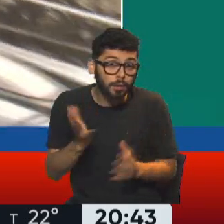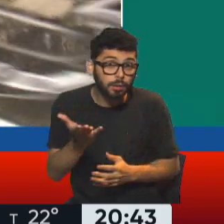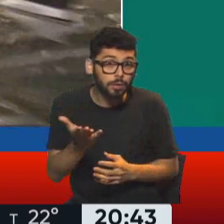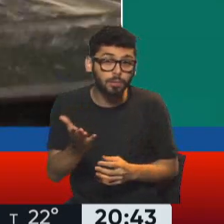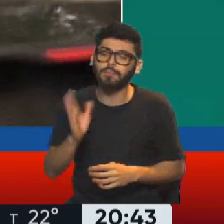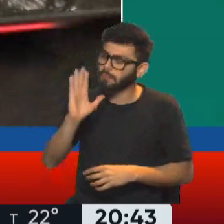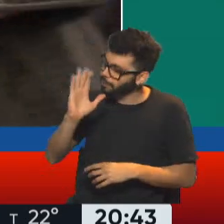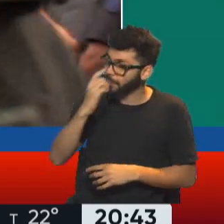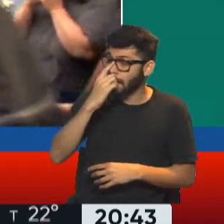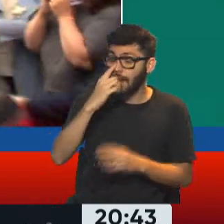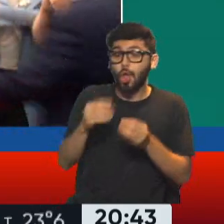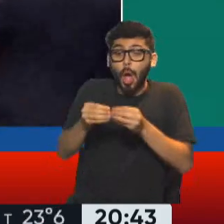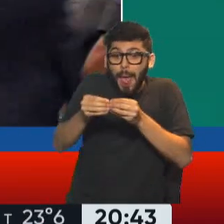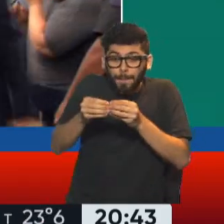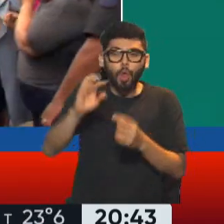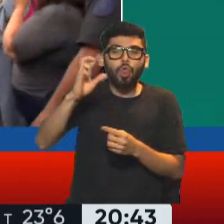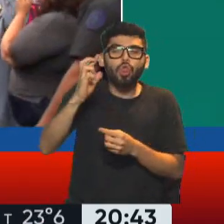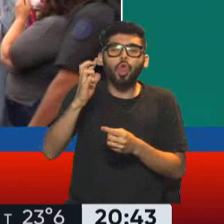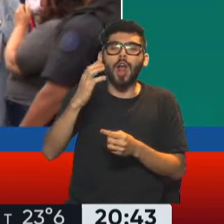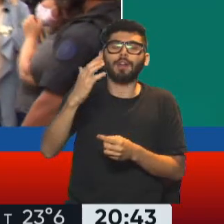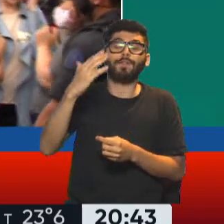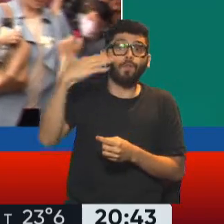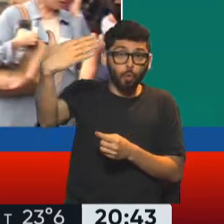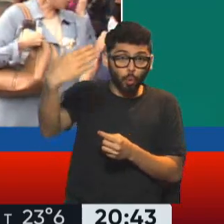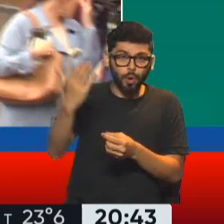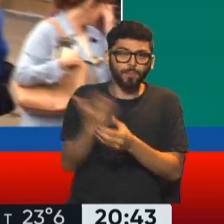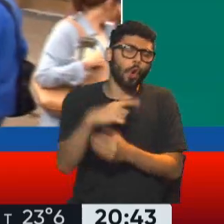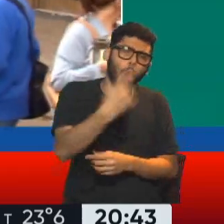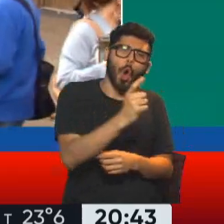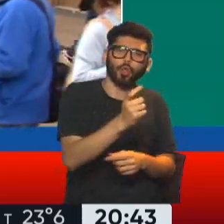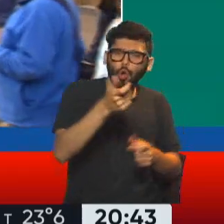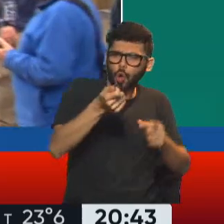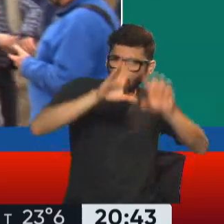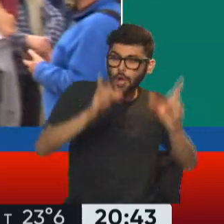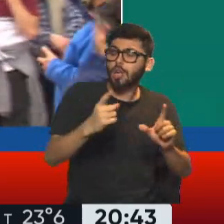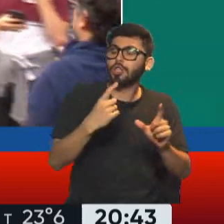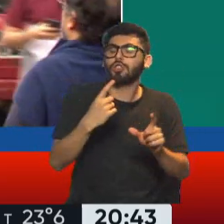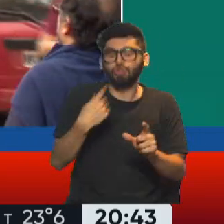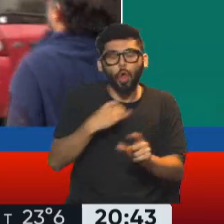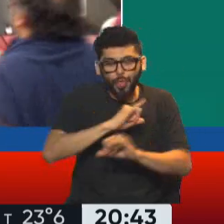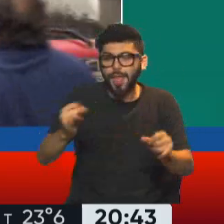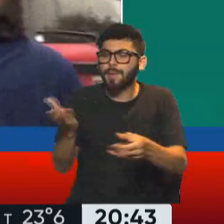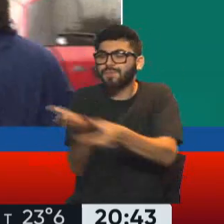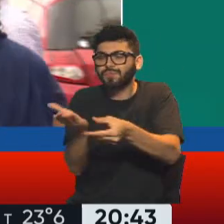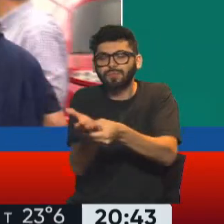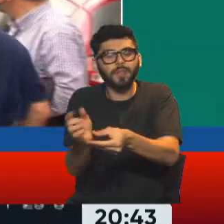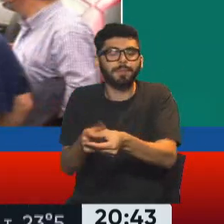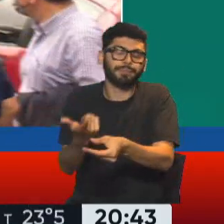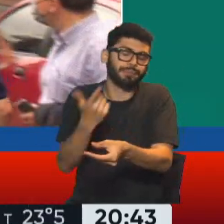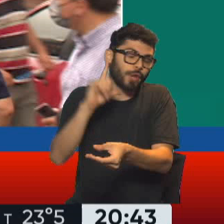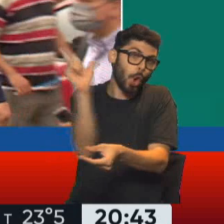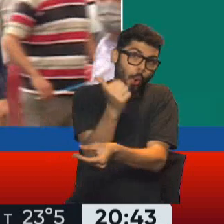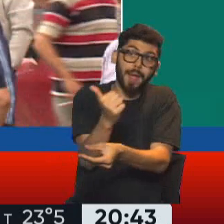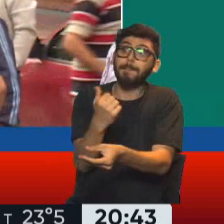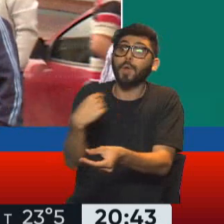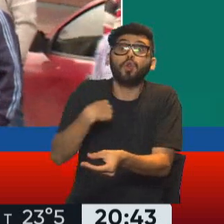desde el primer momento de la causa de Dólar Futuro, yo sostuve en otros medios que esa causa era un disparate, pero yo no soy Por el eso. juez. Pero yo Bueno. no soy el